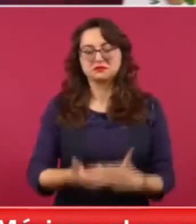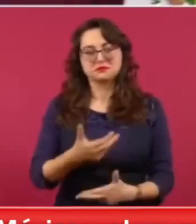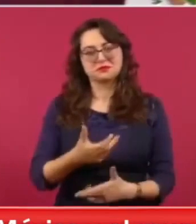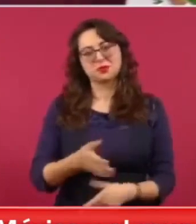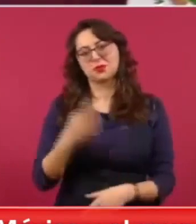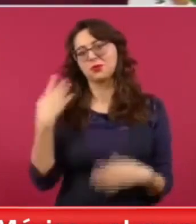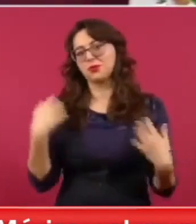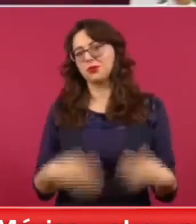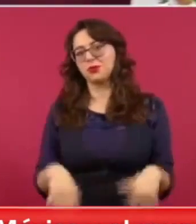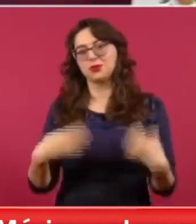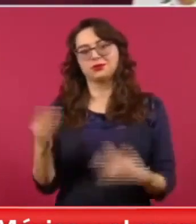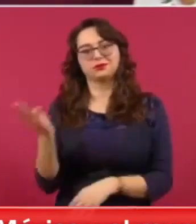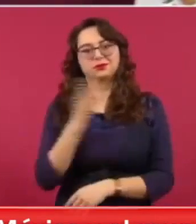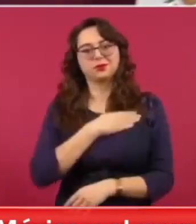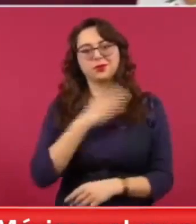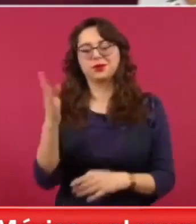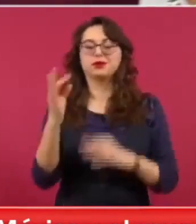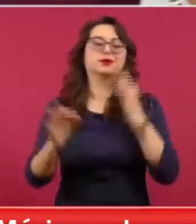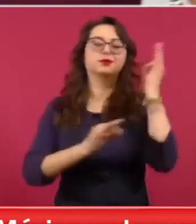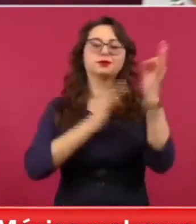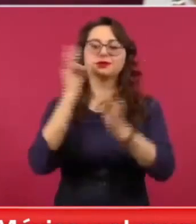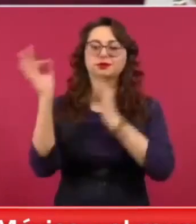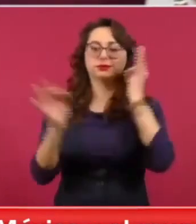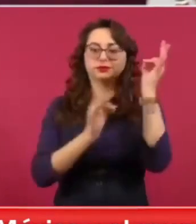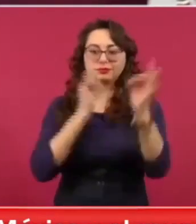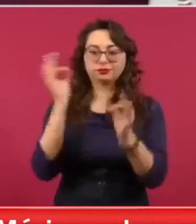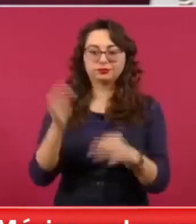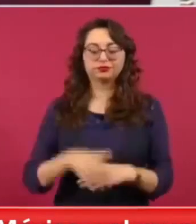Y ayer